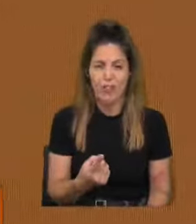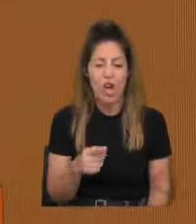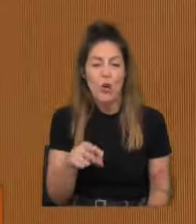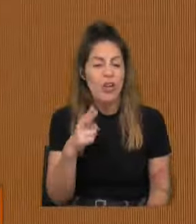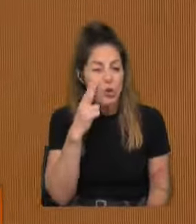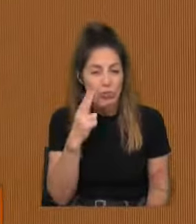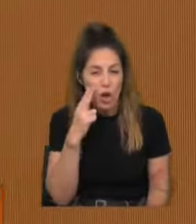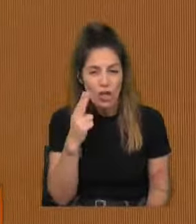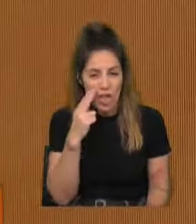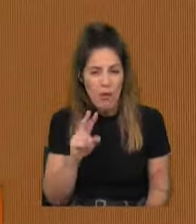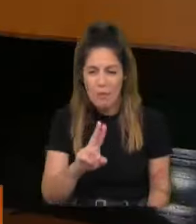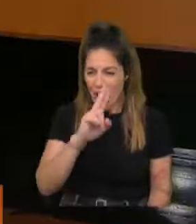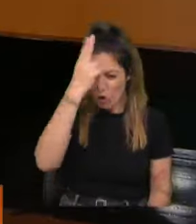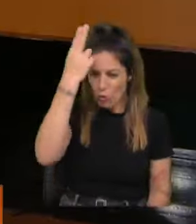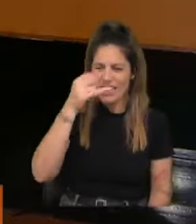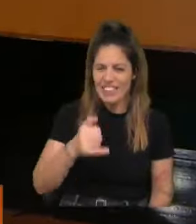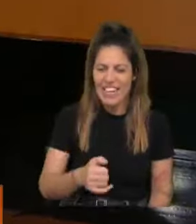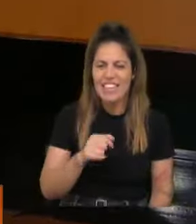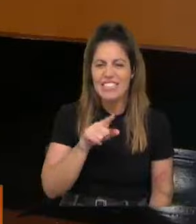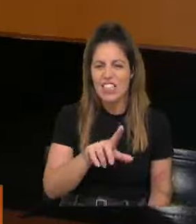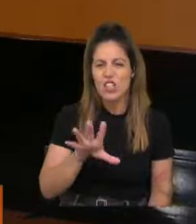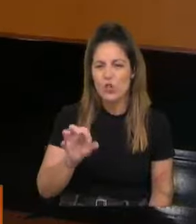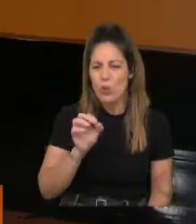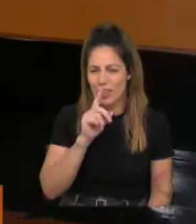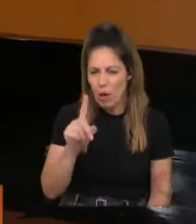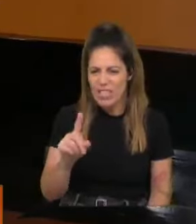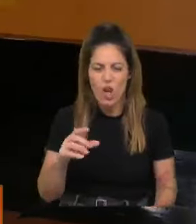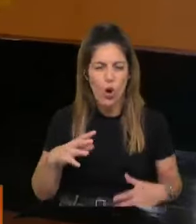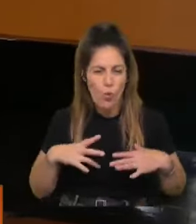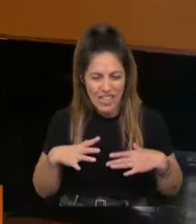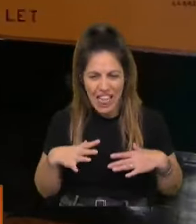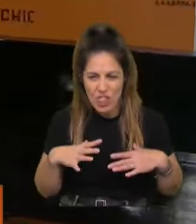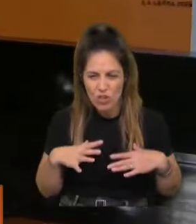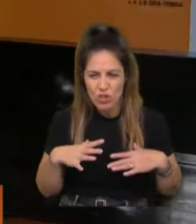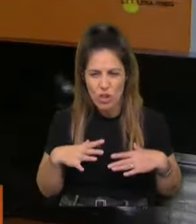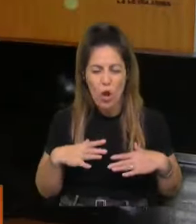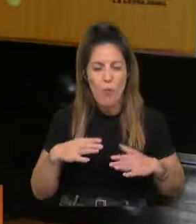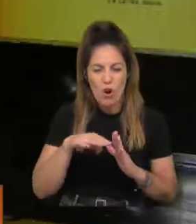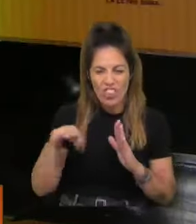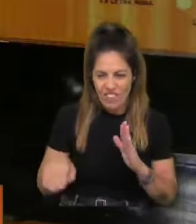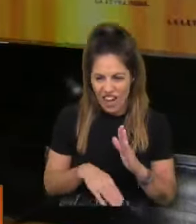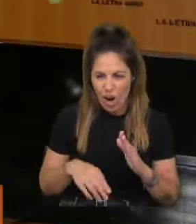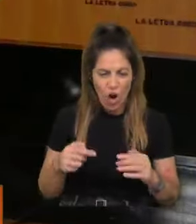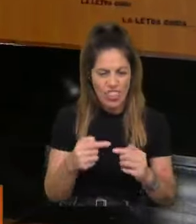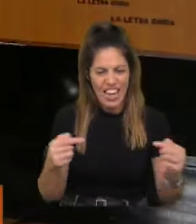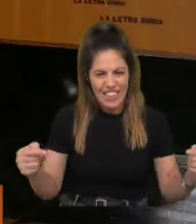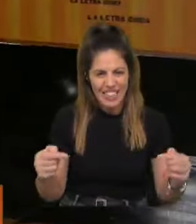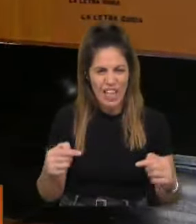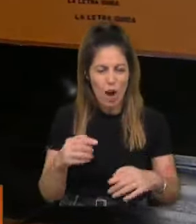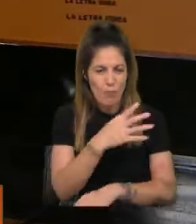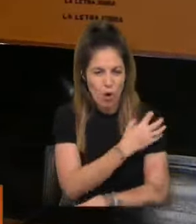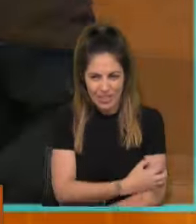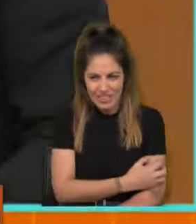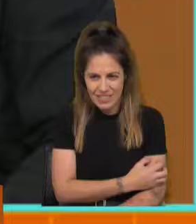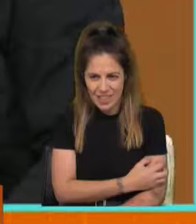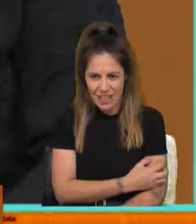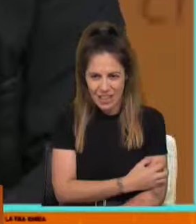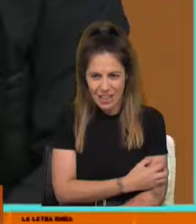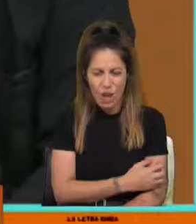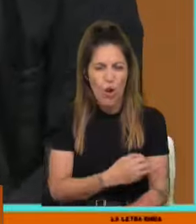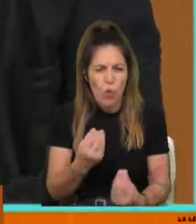problema para el Uruguay tener 150,000 jubilados y jubiladas por debajo de la línea de la pobreza cuando dejamos de